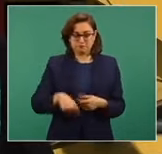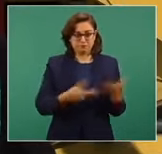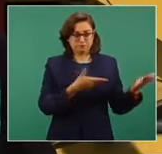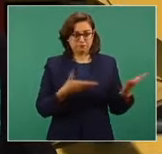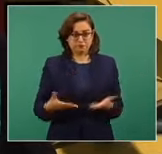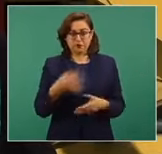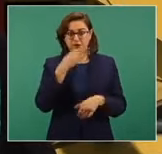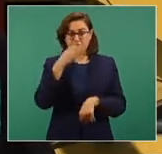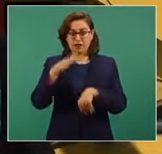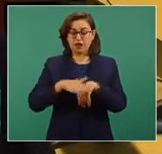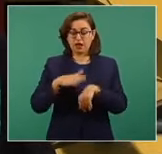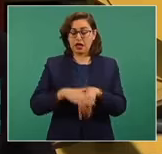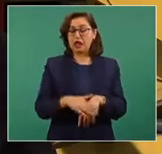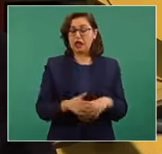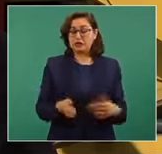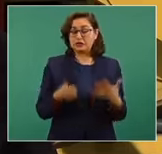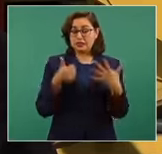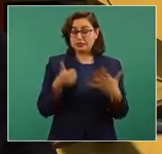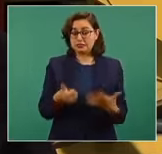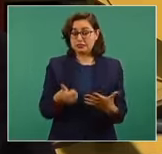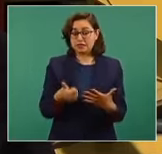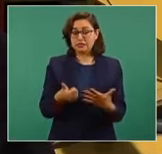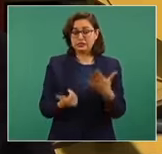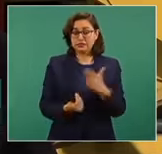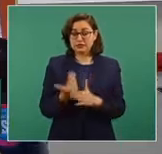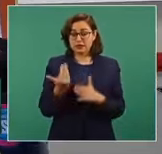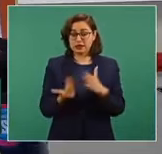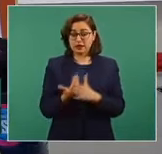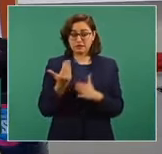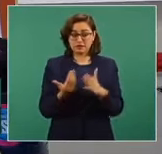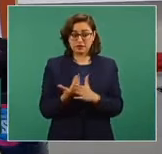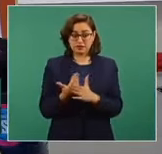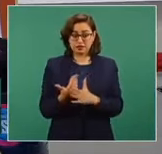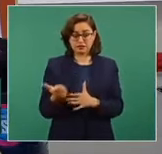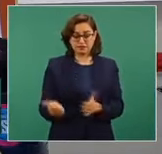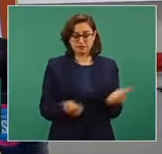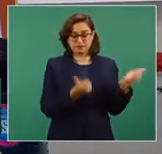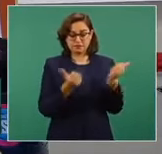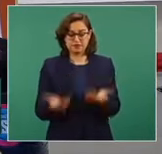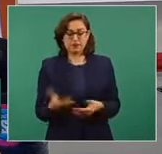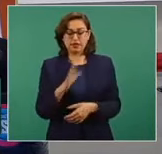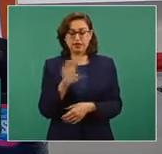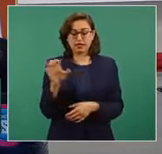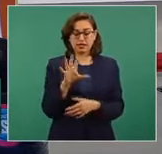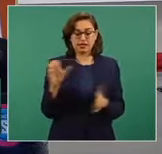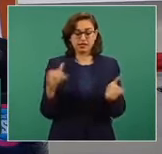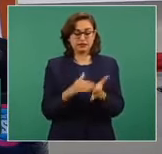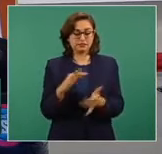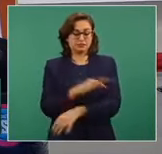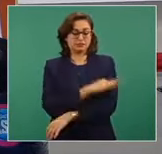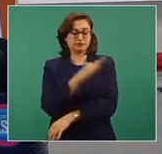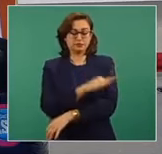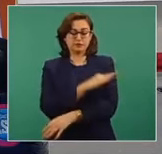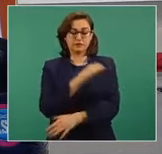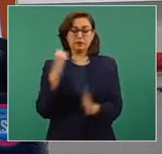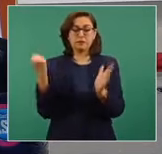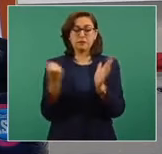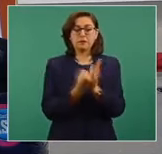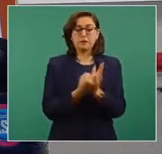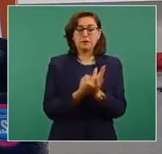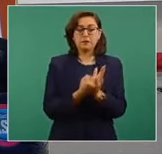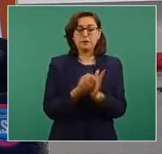las 6:15 de la mañana, arribaron las 500,000 dosis de Sputnik, del